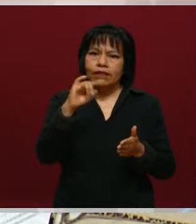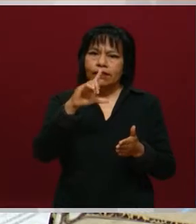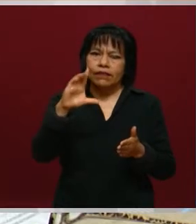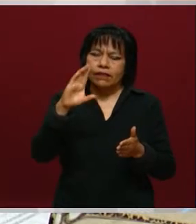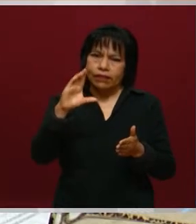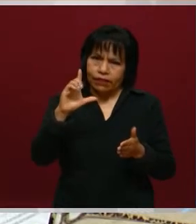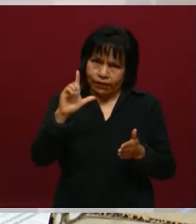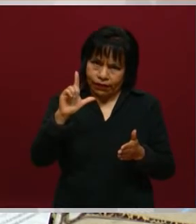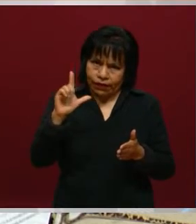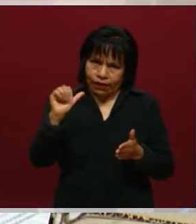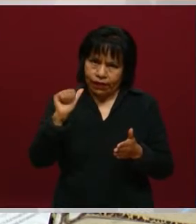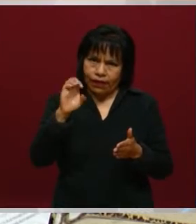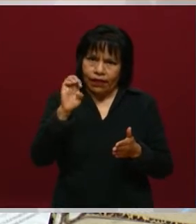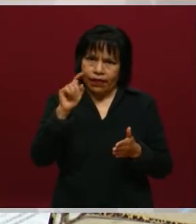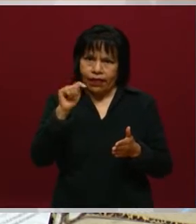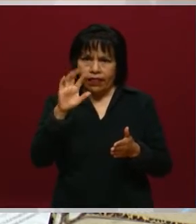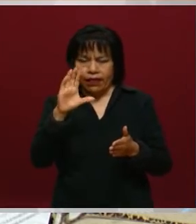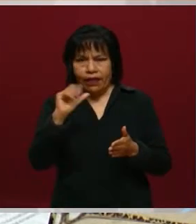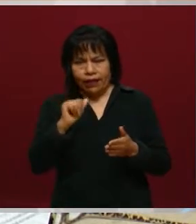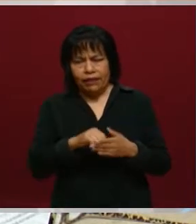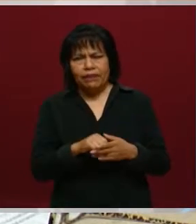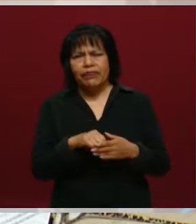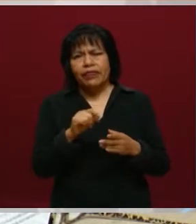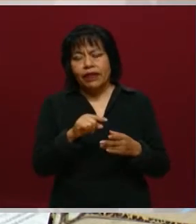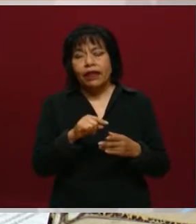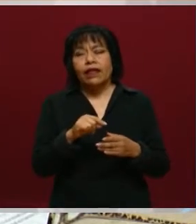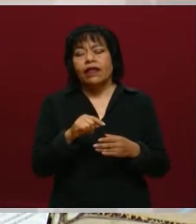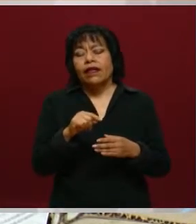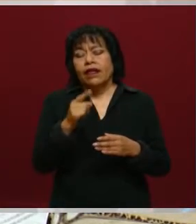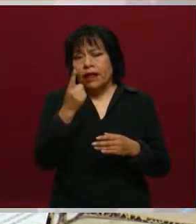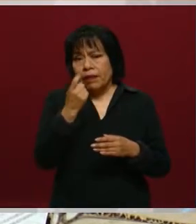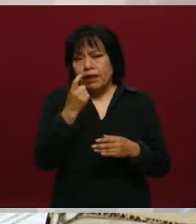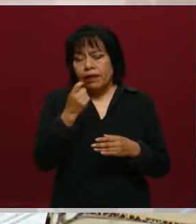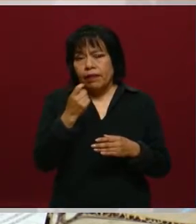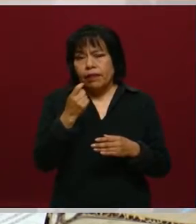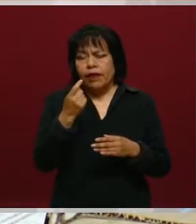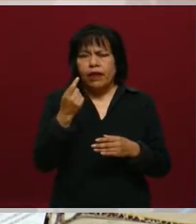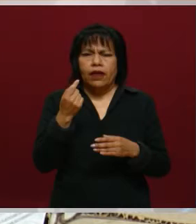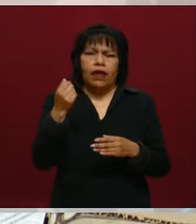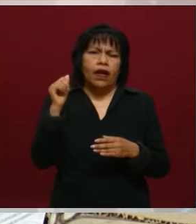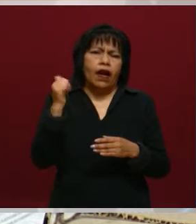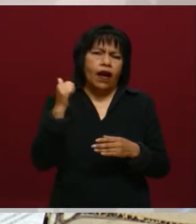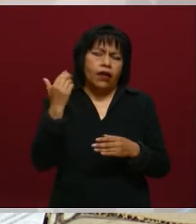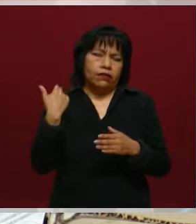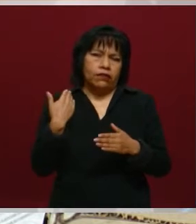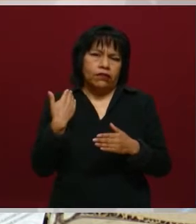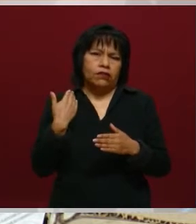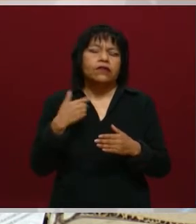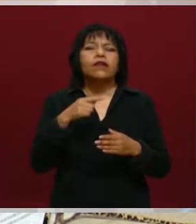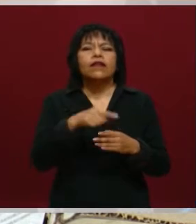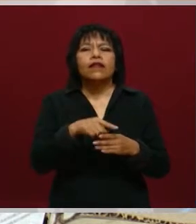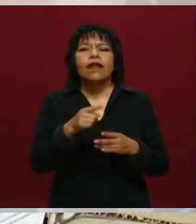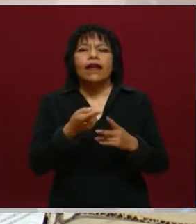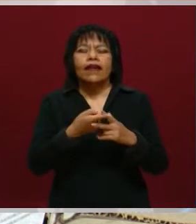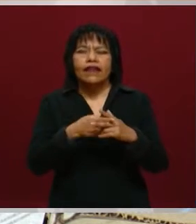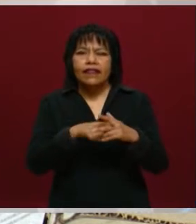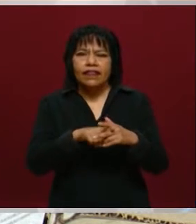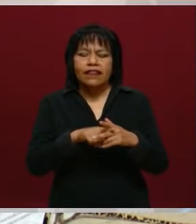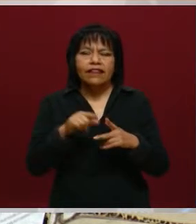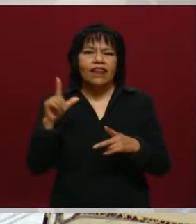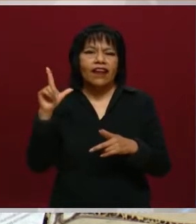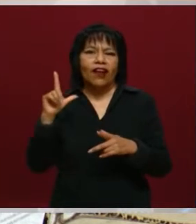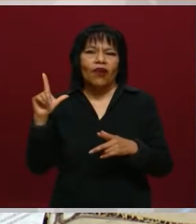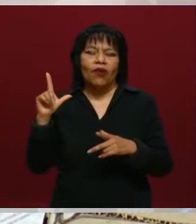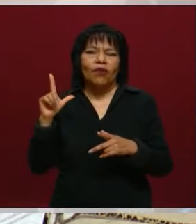en agosto y que toda esta semana hemos tenido charlas muy interesantes empezando por la del lunes con el doctor enrique